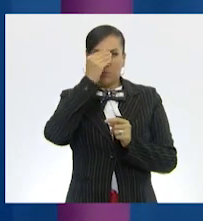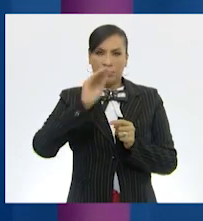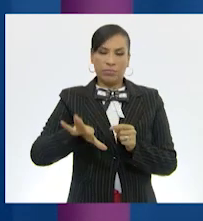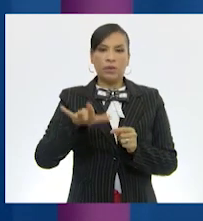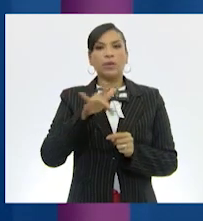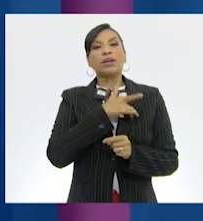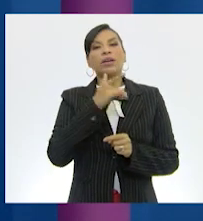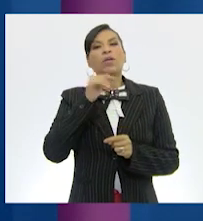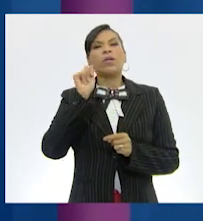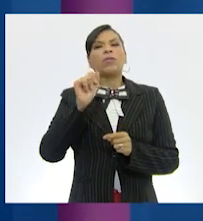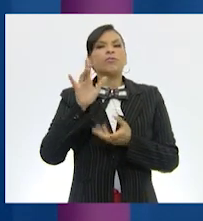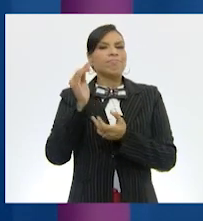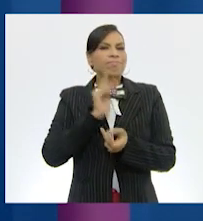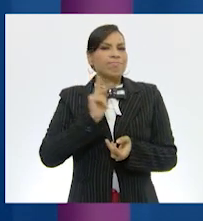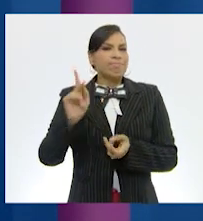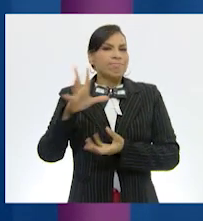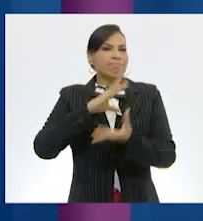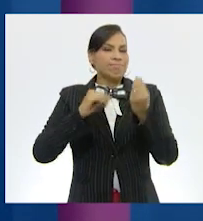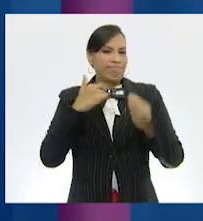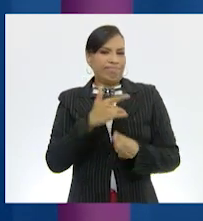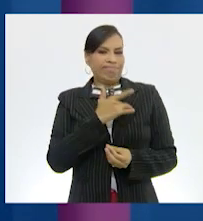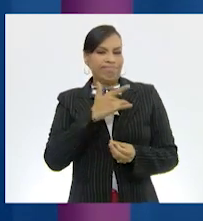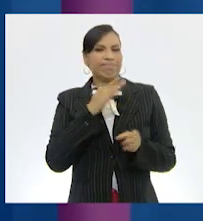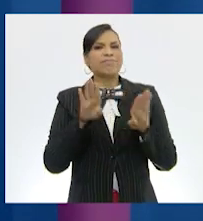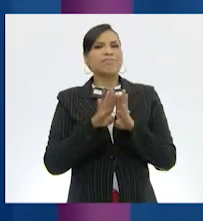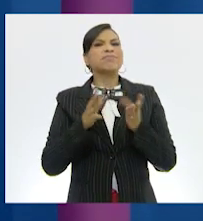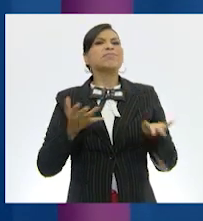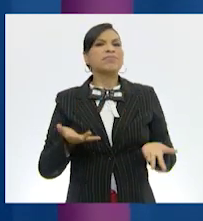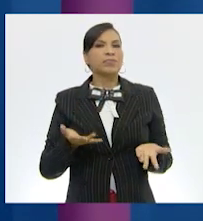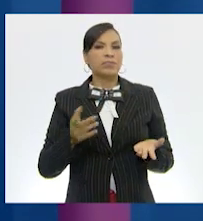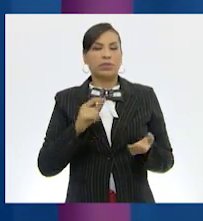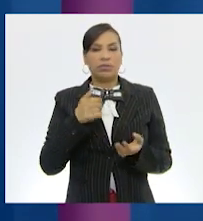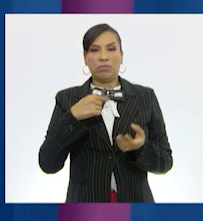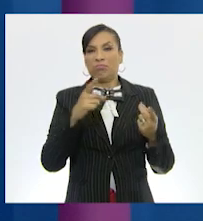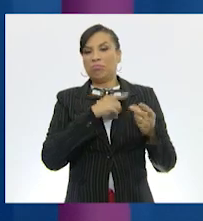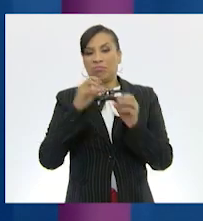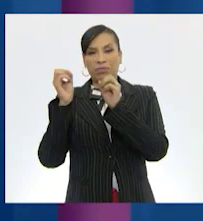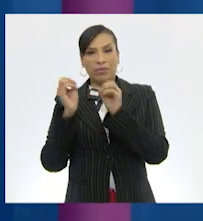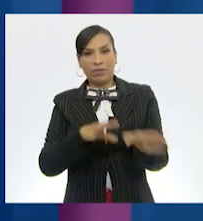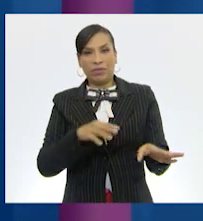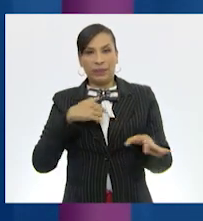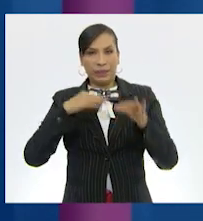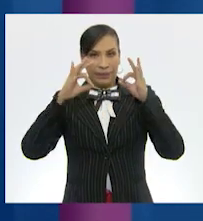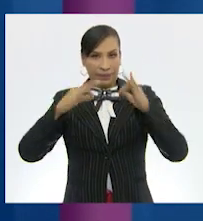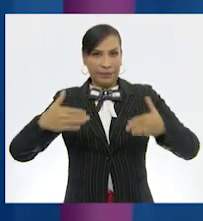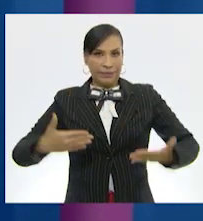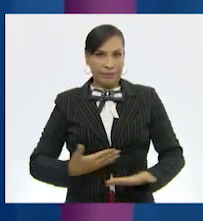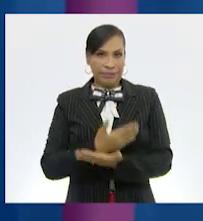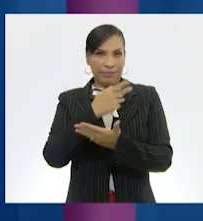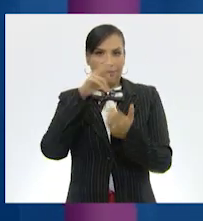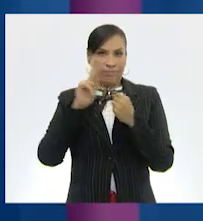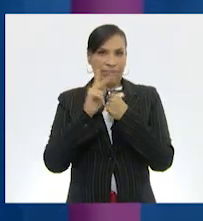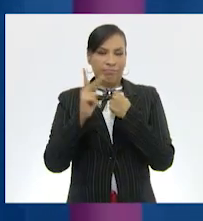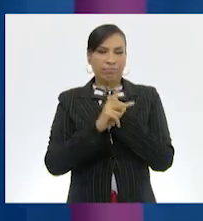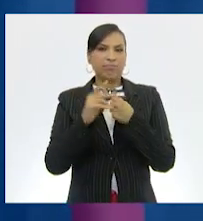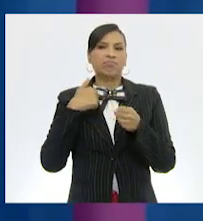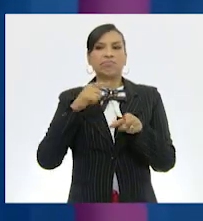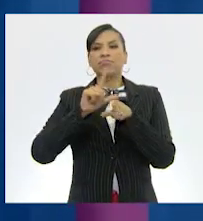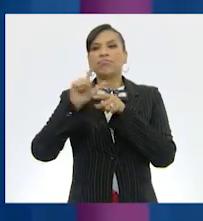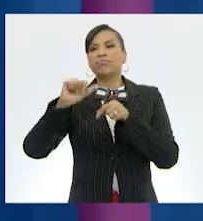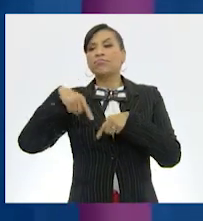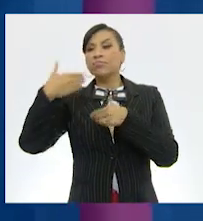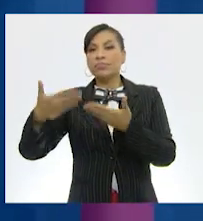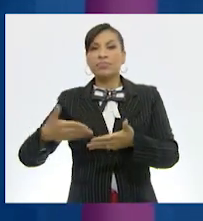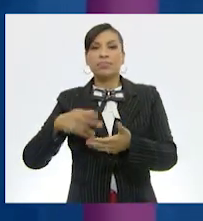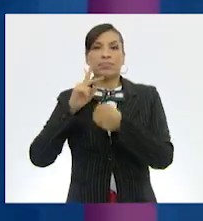sentiría en una situación similar. Quiero decir, cómo me sentiría al tener que abandonar mi lugar de origen por causas ajenas a mí y tener que llegar